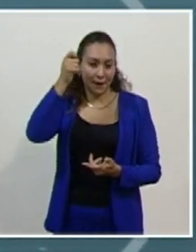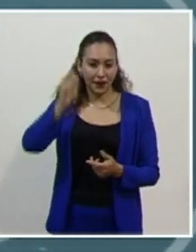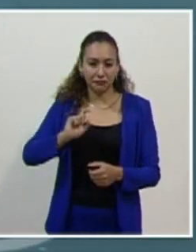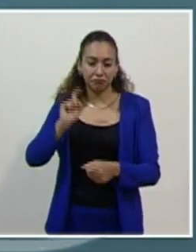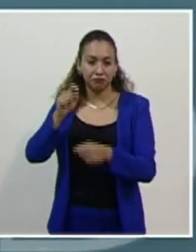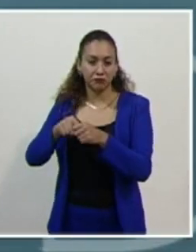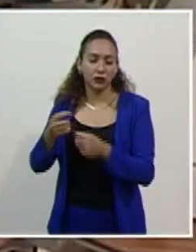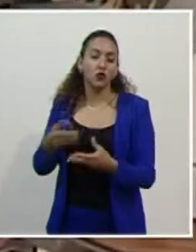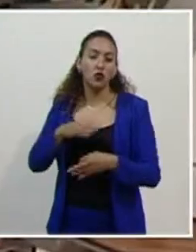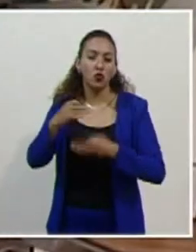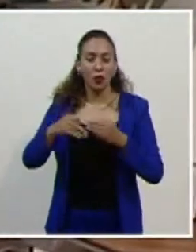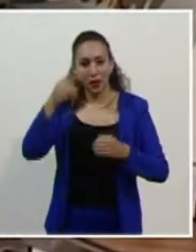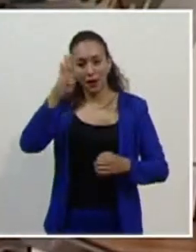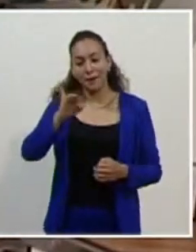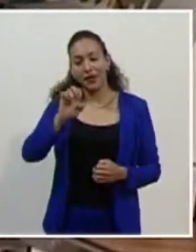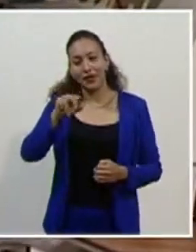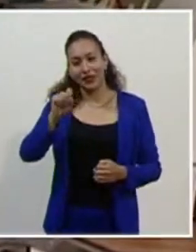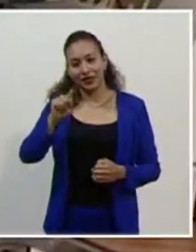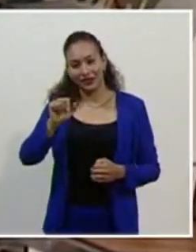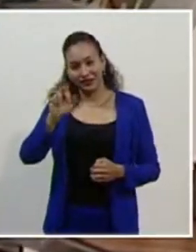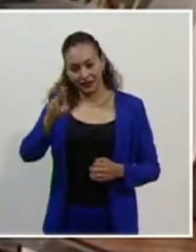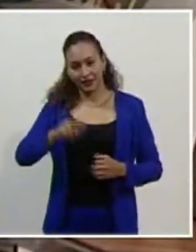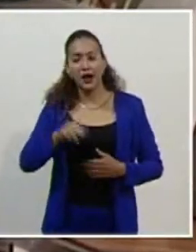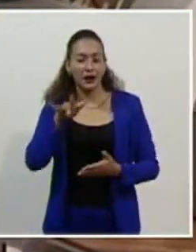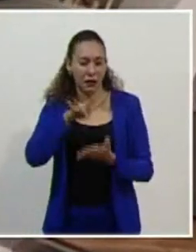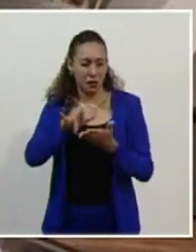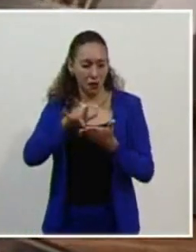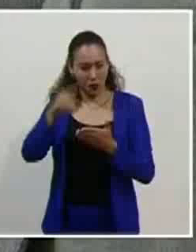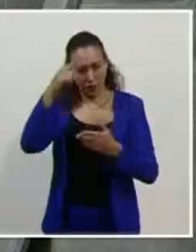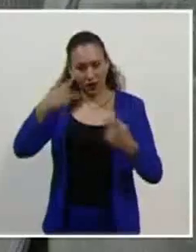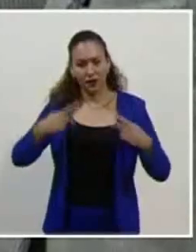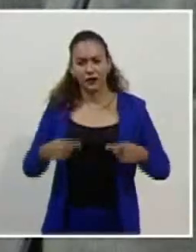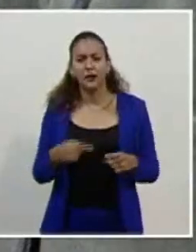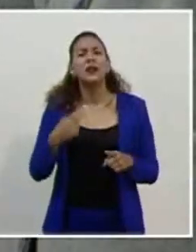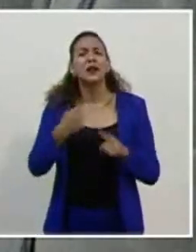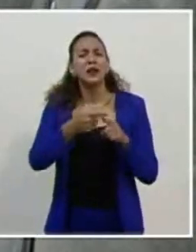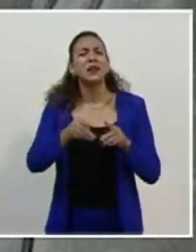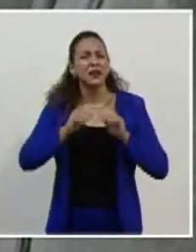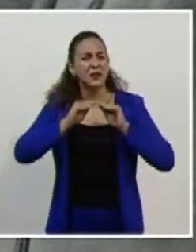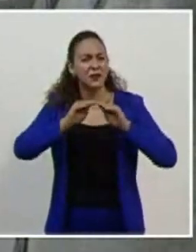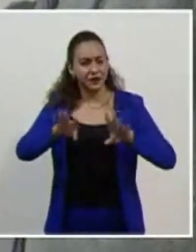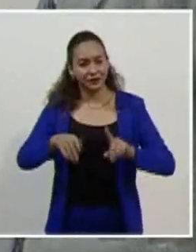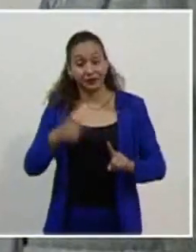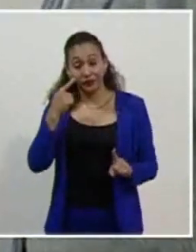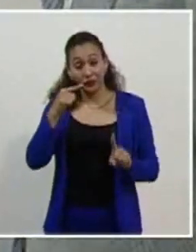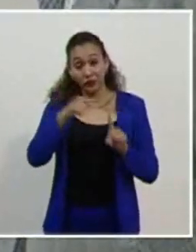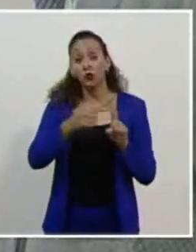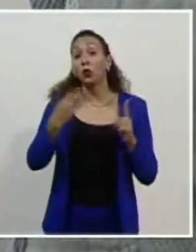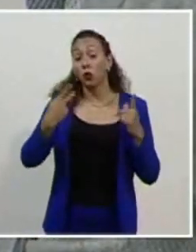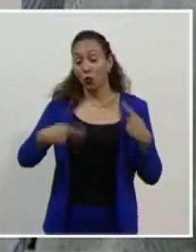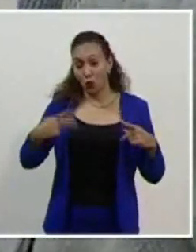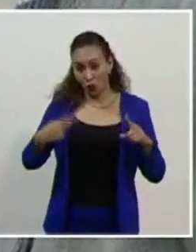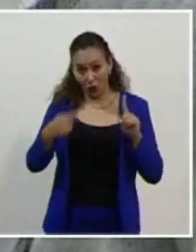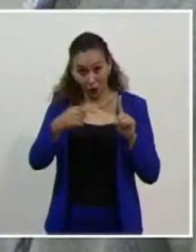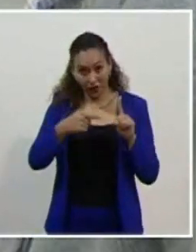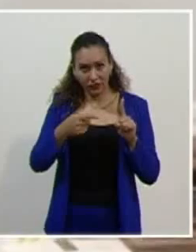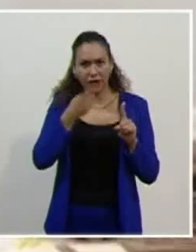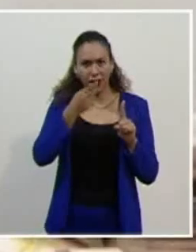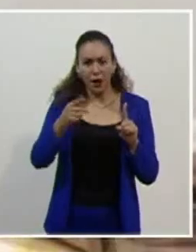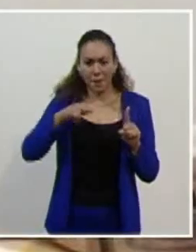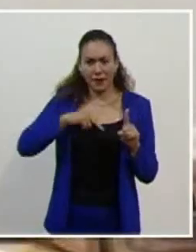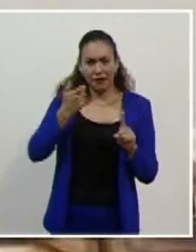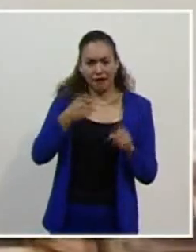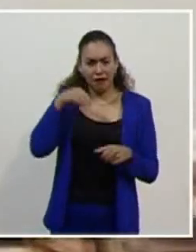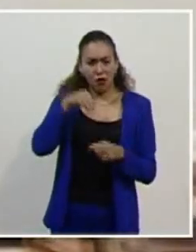por el despacho Truzán y Roma y fue promovido por una persona jubilada cuyos recursos de su Afore fueron trasladados al Fondo